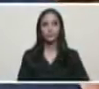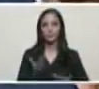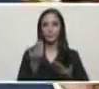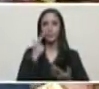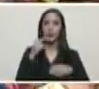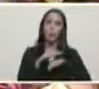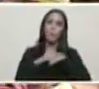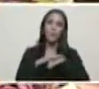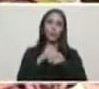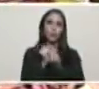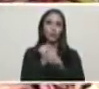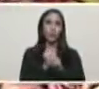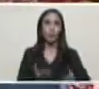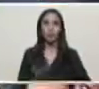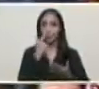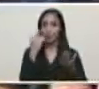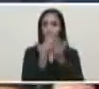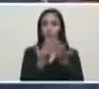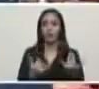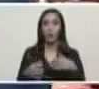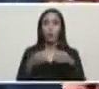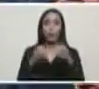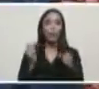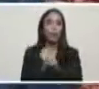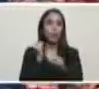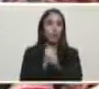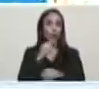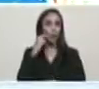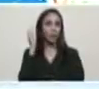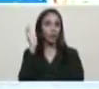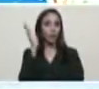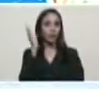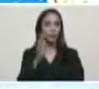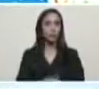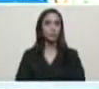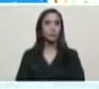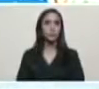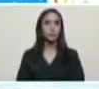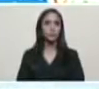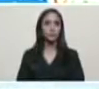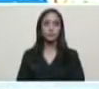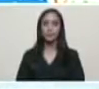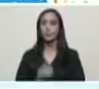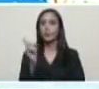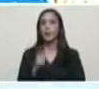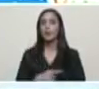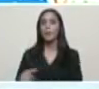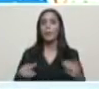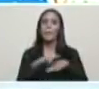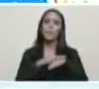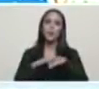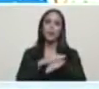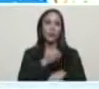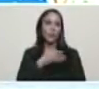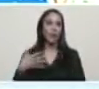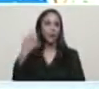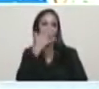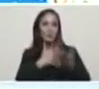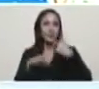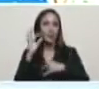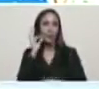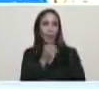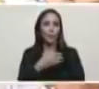frente del Congreso Constituyente de los trabajadores verdad está la ministra blanca cau que está al frente del